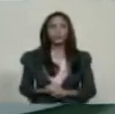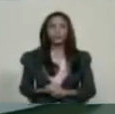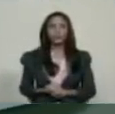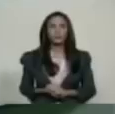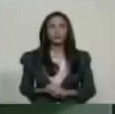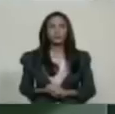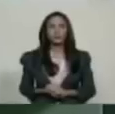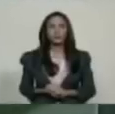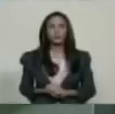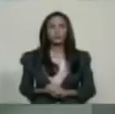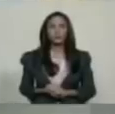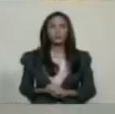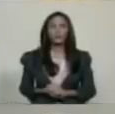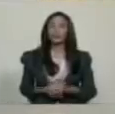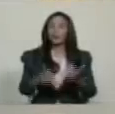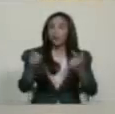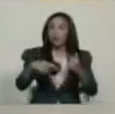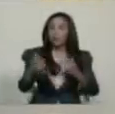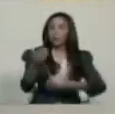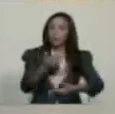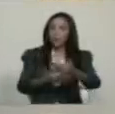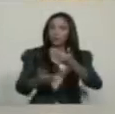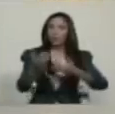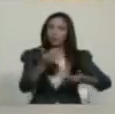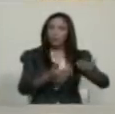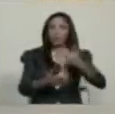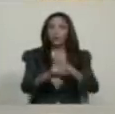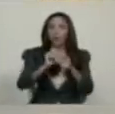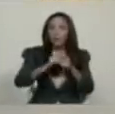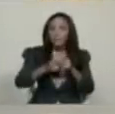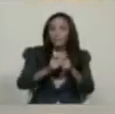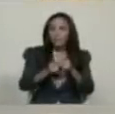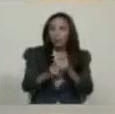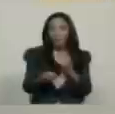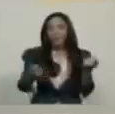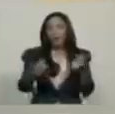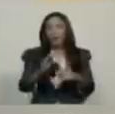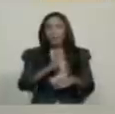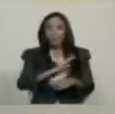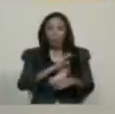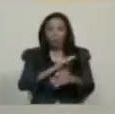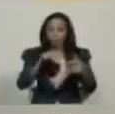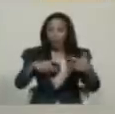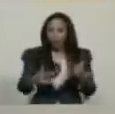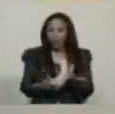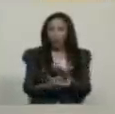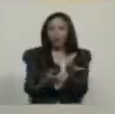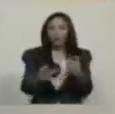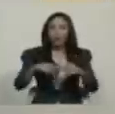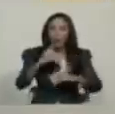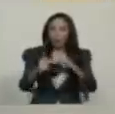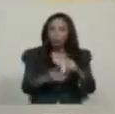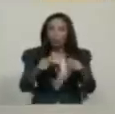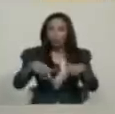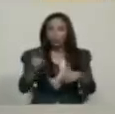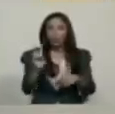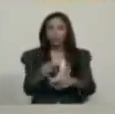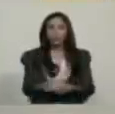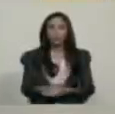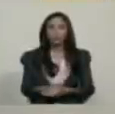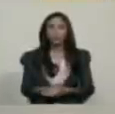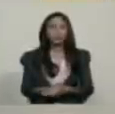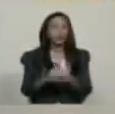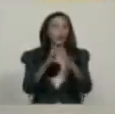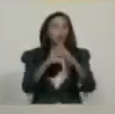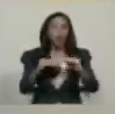vamos a llegar al punto de la exportación de la papa venezolana con semilla nuestra. Todos los procesos productivos deben ser así,